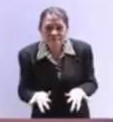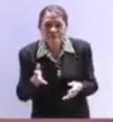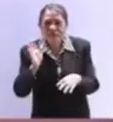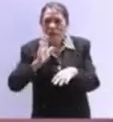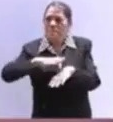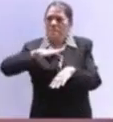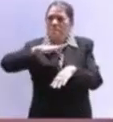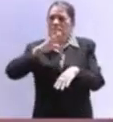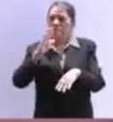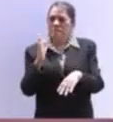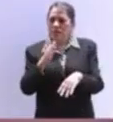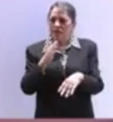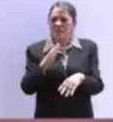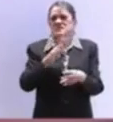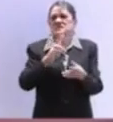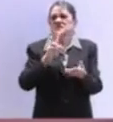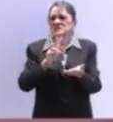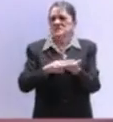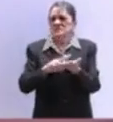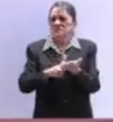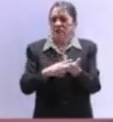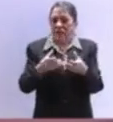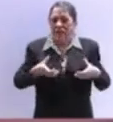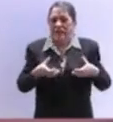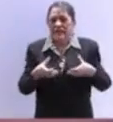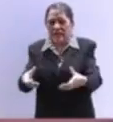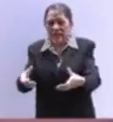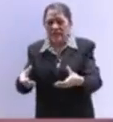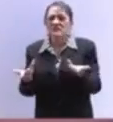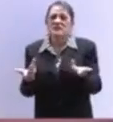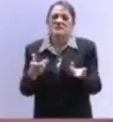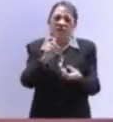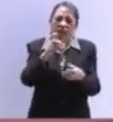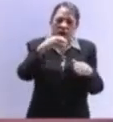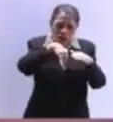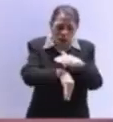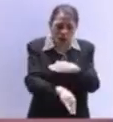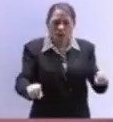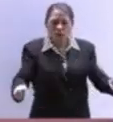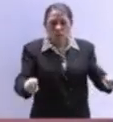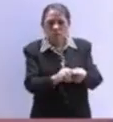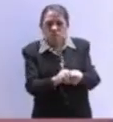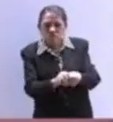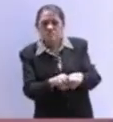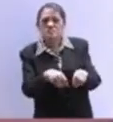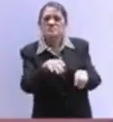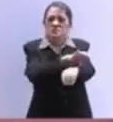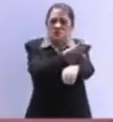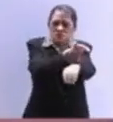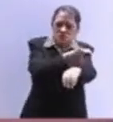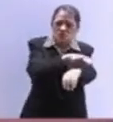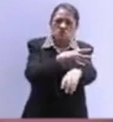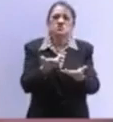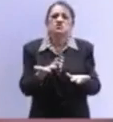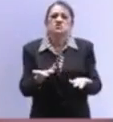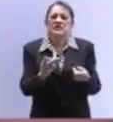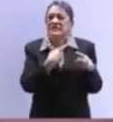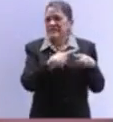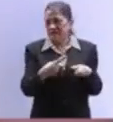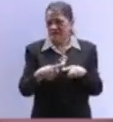mayoritariamente, en urbanización. Quisiéramos que este criterio, sin dejarlo de